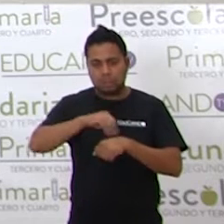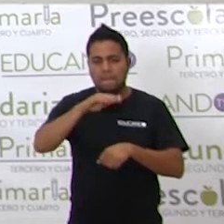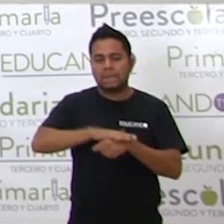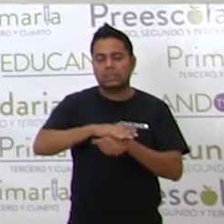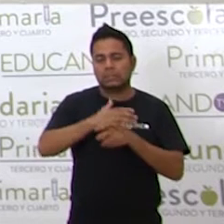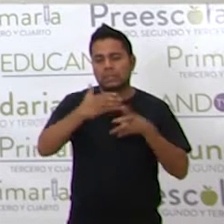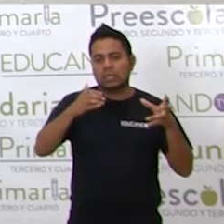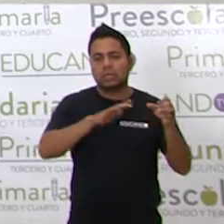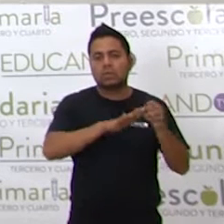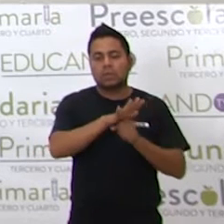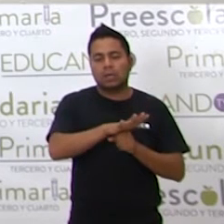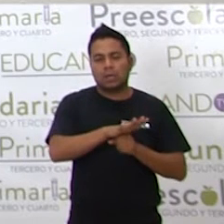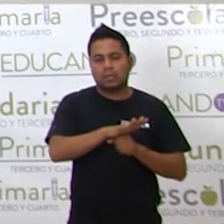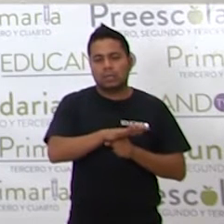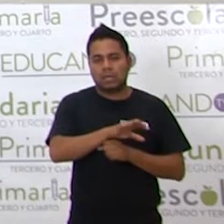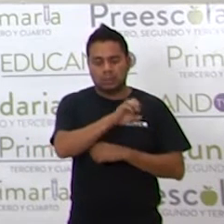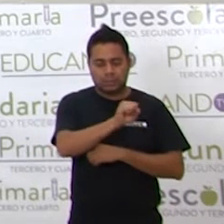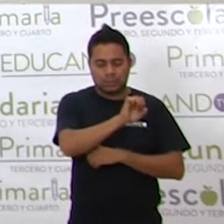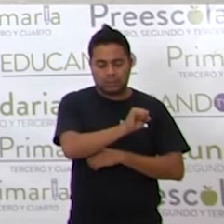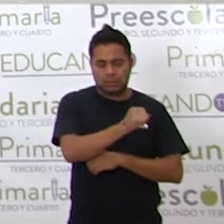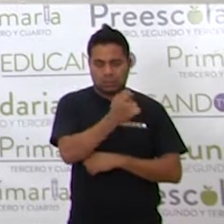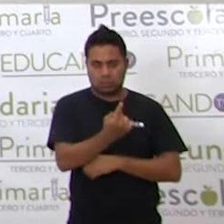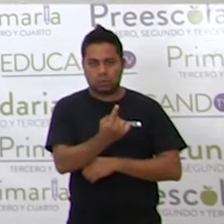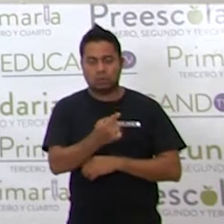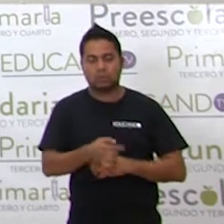que es 61